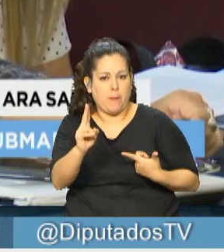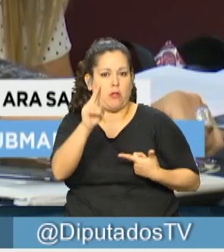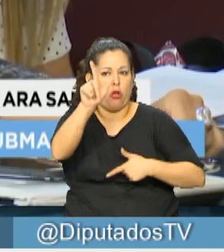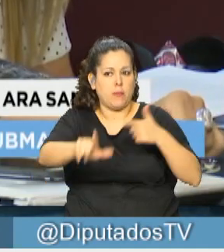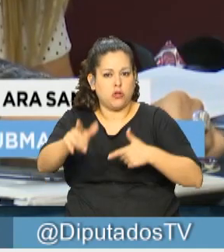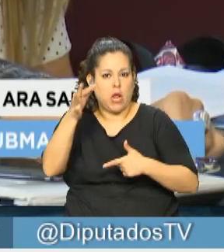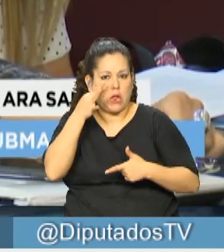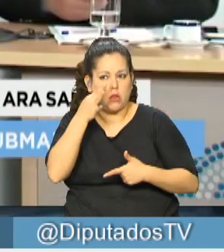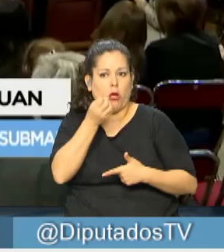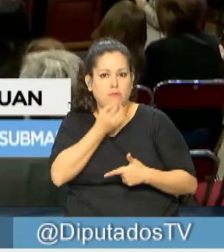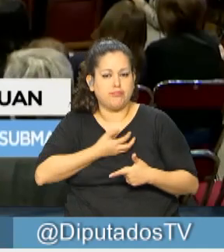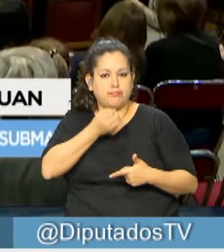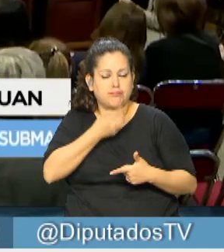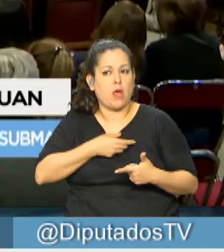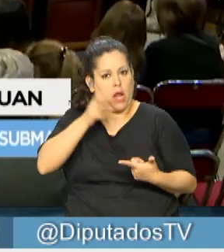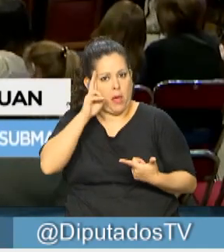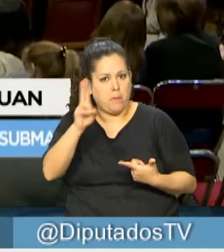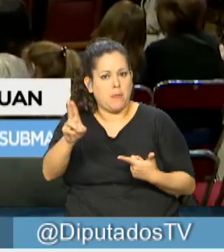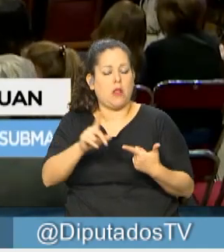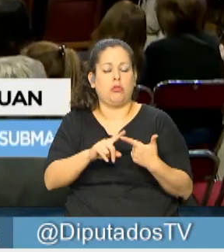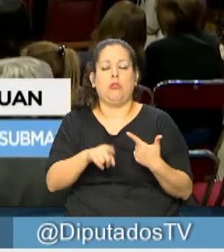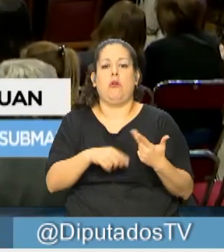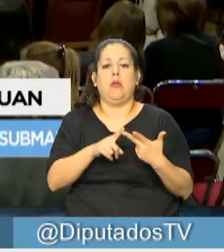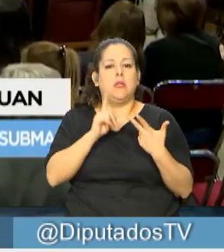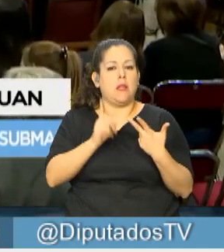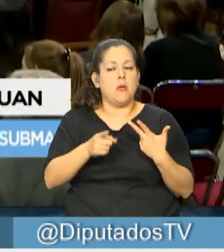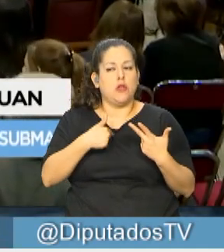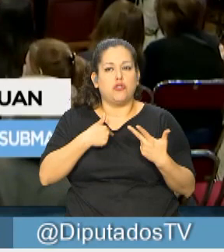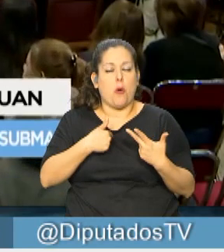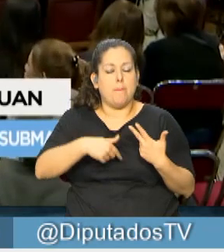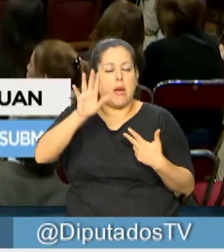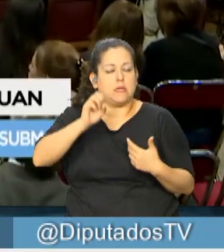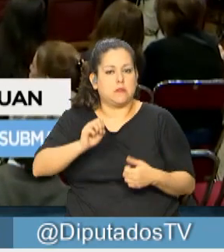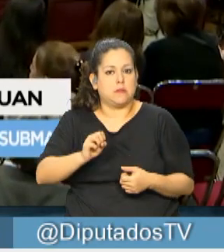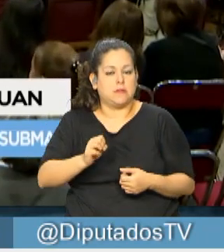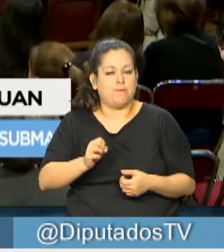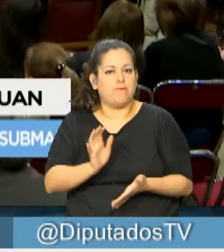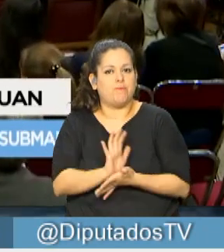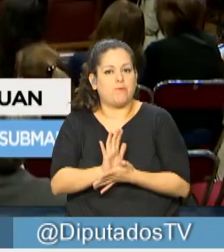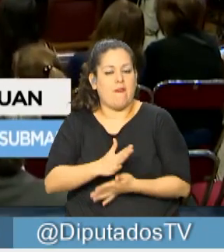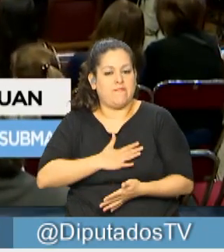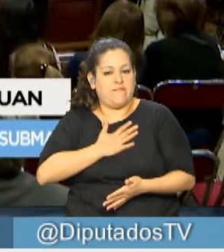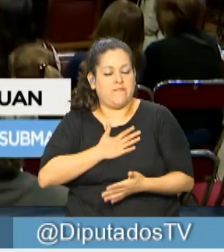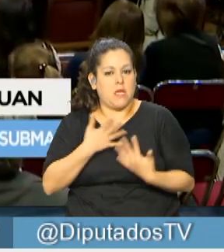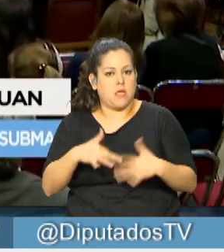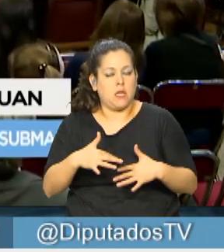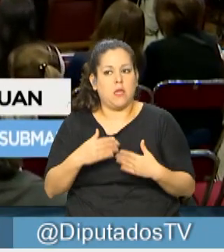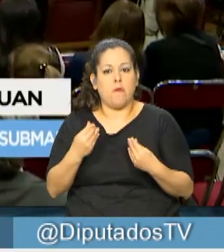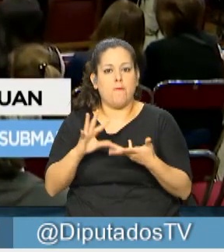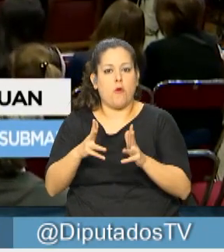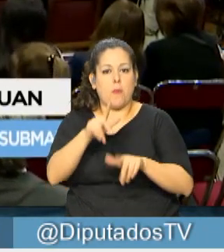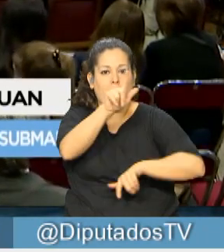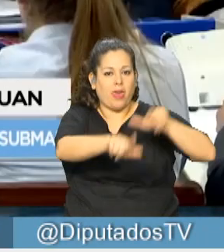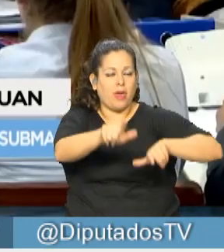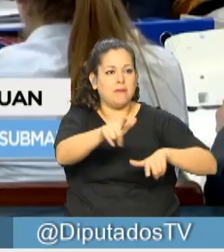a los entrevistados. Y la gratificación más grande que yo me llevo es el agradecimiento, o por lo